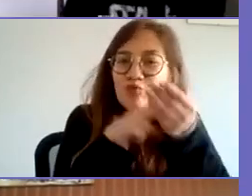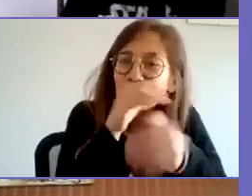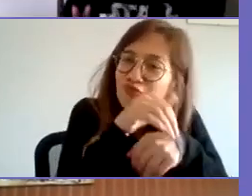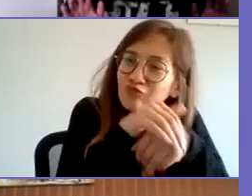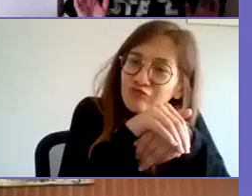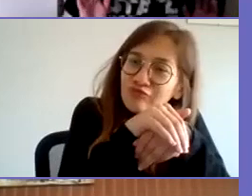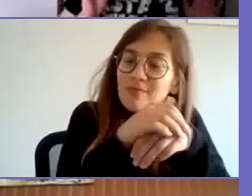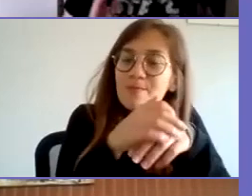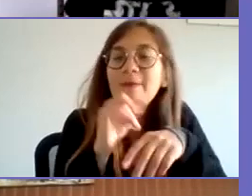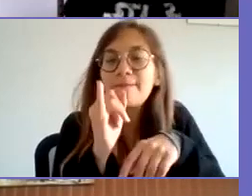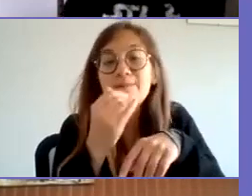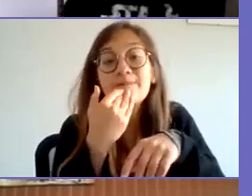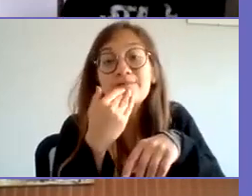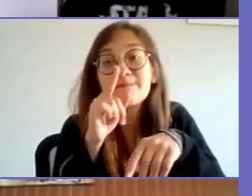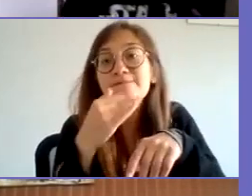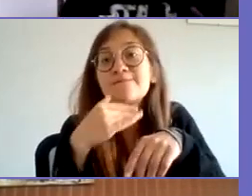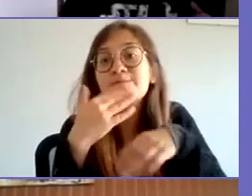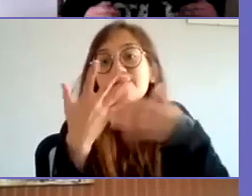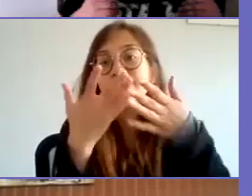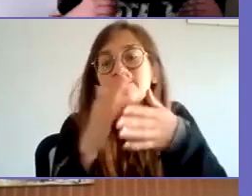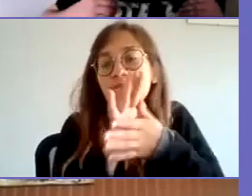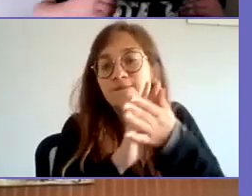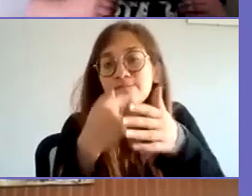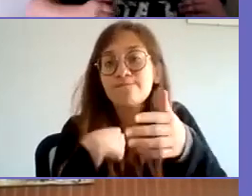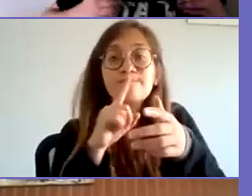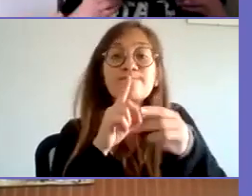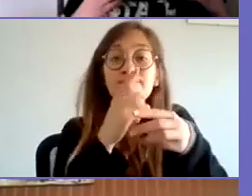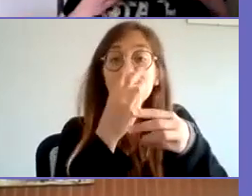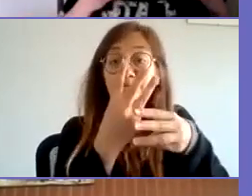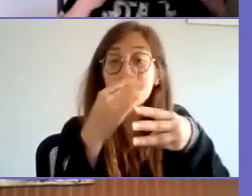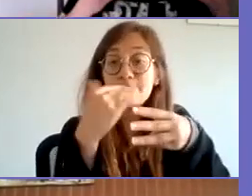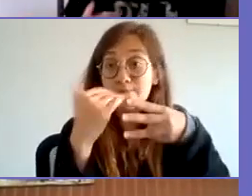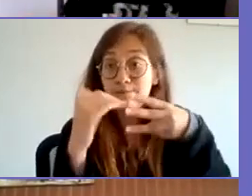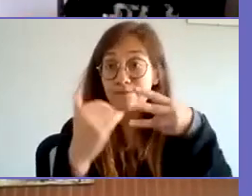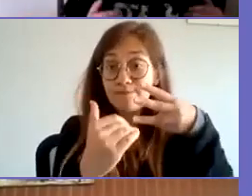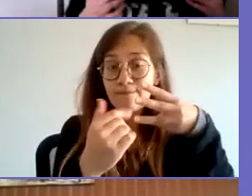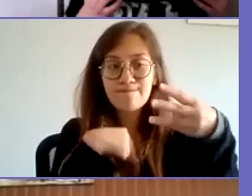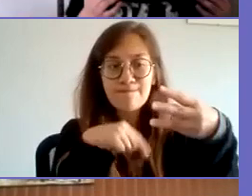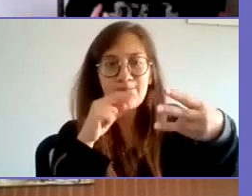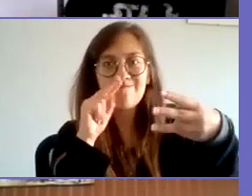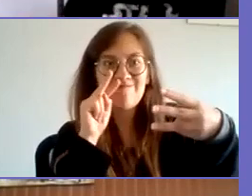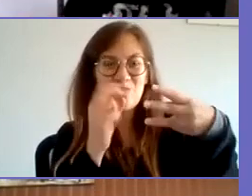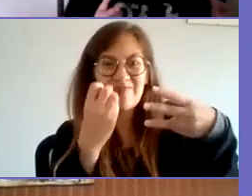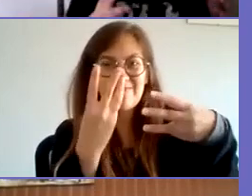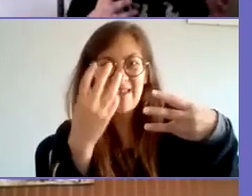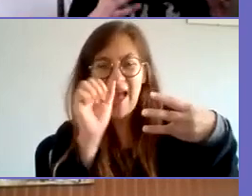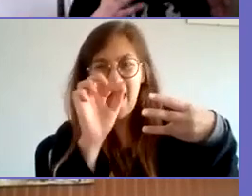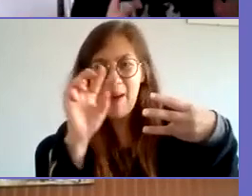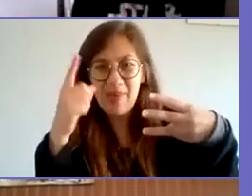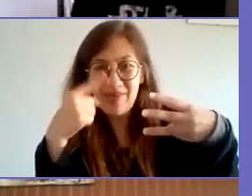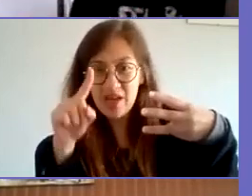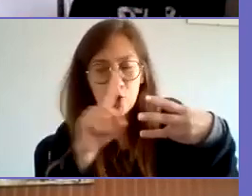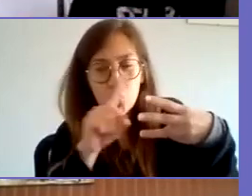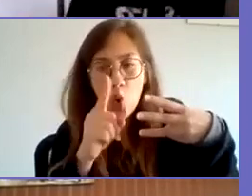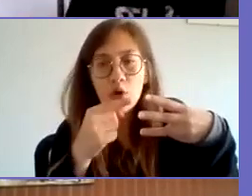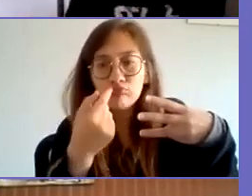Vamos a ver entonces el tema de la búsqueda de contenido, ¿ya? O sea, ahora que ya conocemos un poquitito de Internet, qué es lo que es Internet, cómo se ingresa